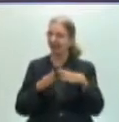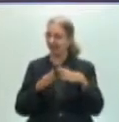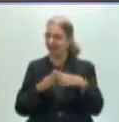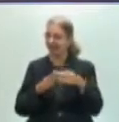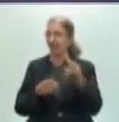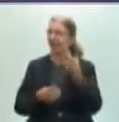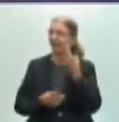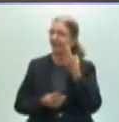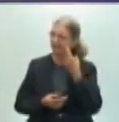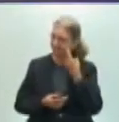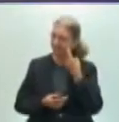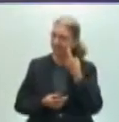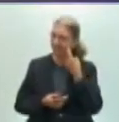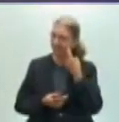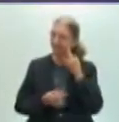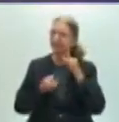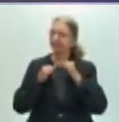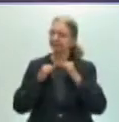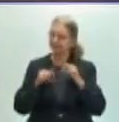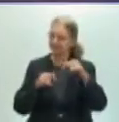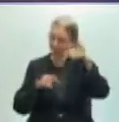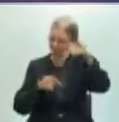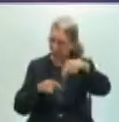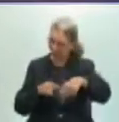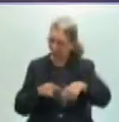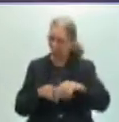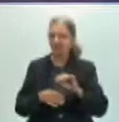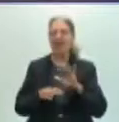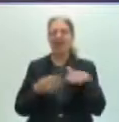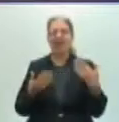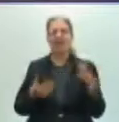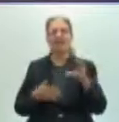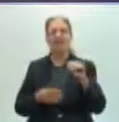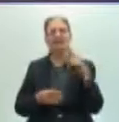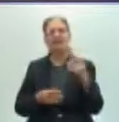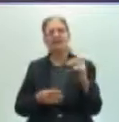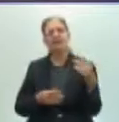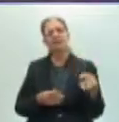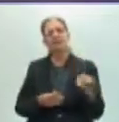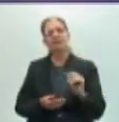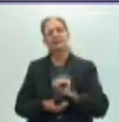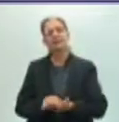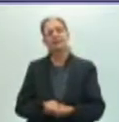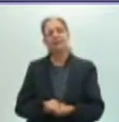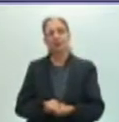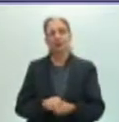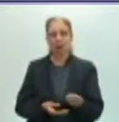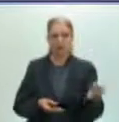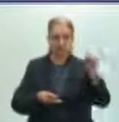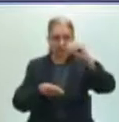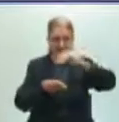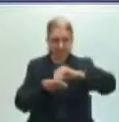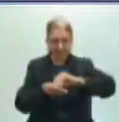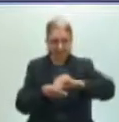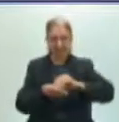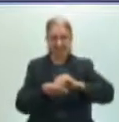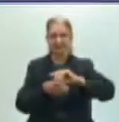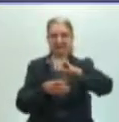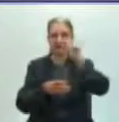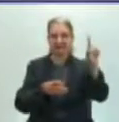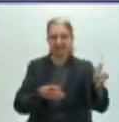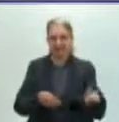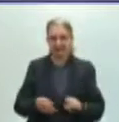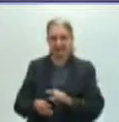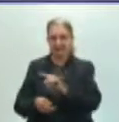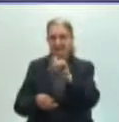estoy orientando en estos momentos. ¿Qué dice este ejercicio? Completa el gráfico y determina la